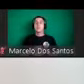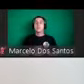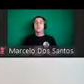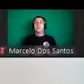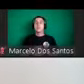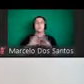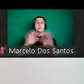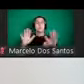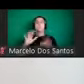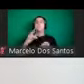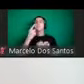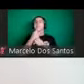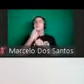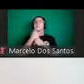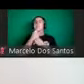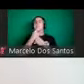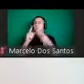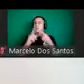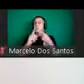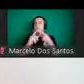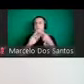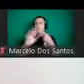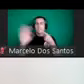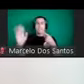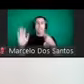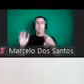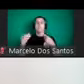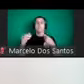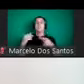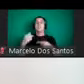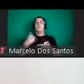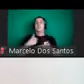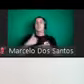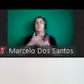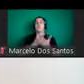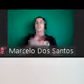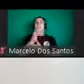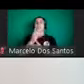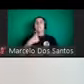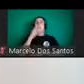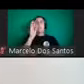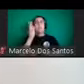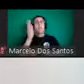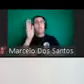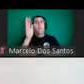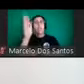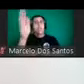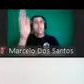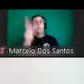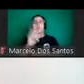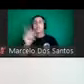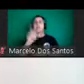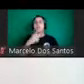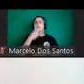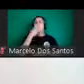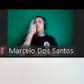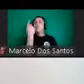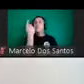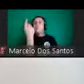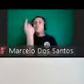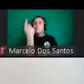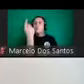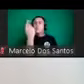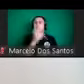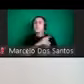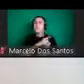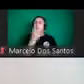interactivo, que no estemos hablando nomás nosotros y ustedes callados, quiero que una persona, una nomás por lo menos, me comparta